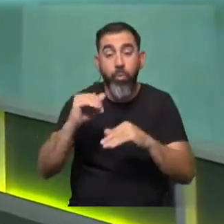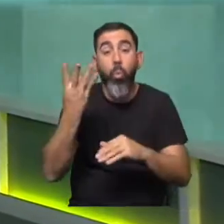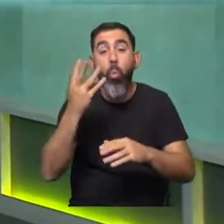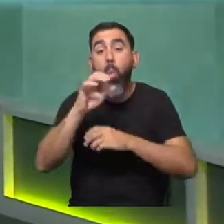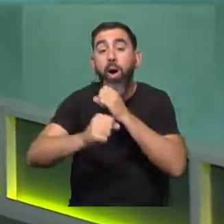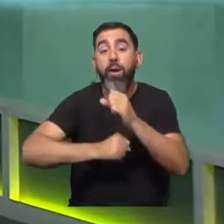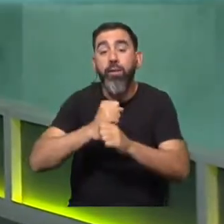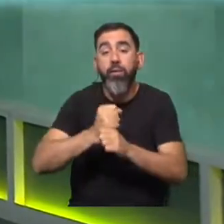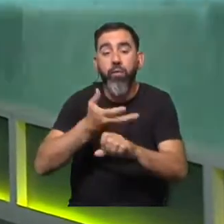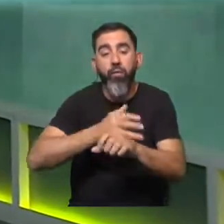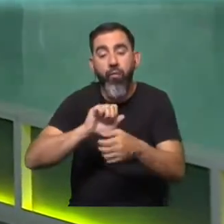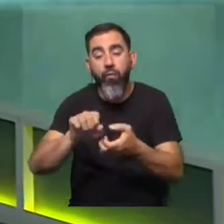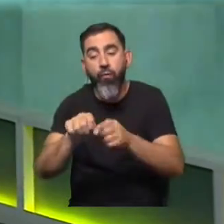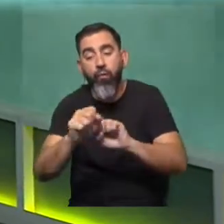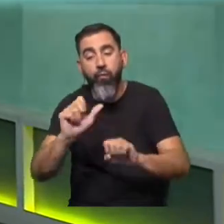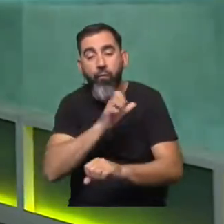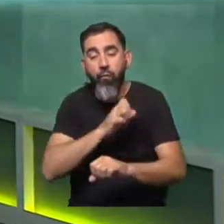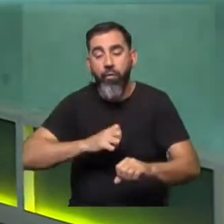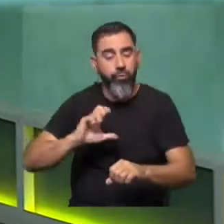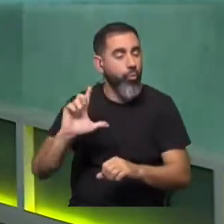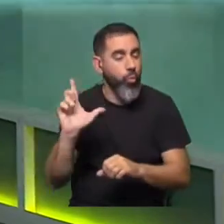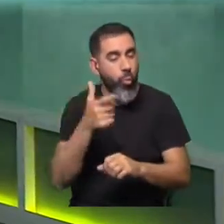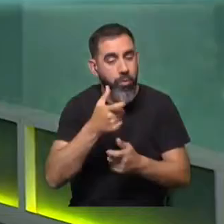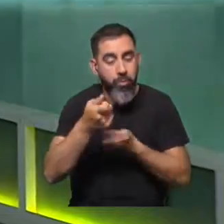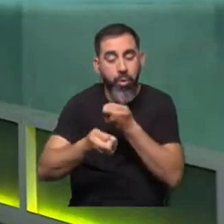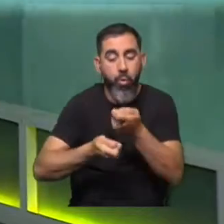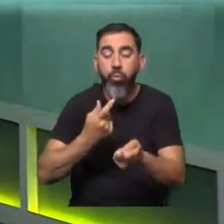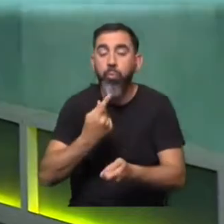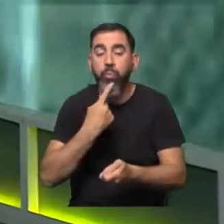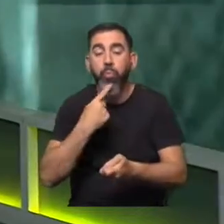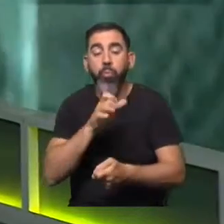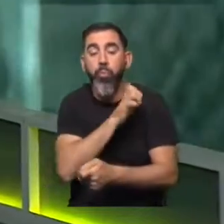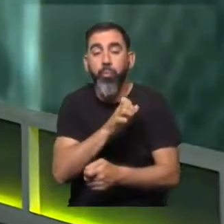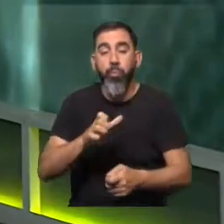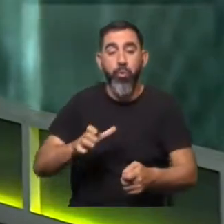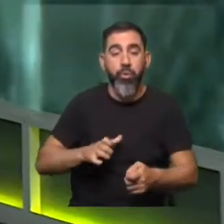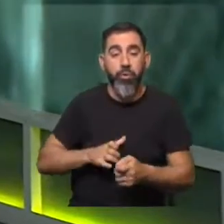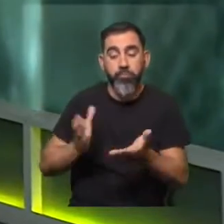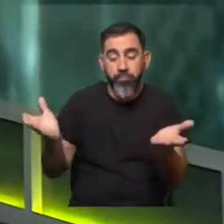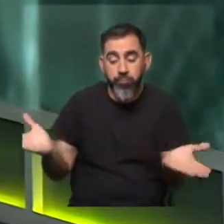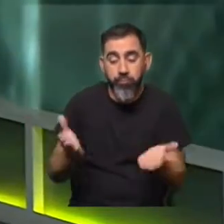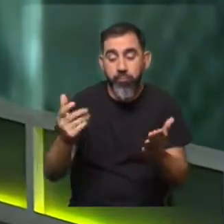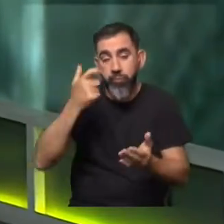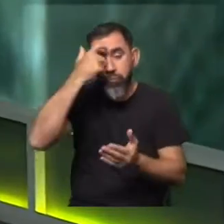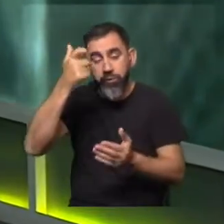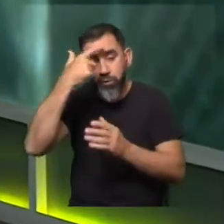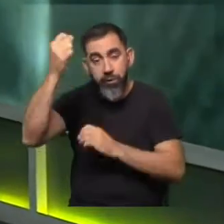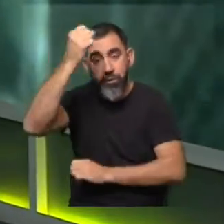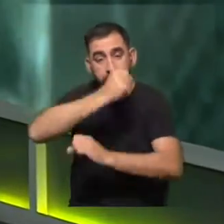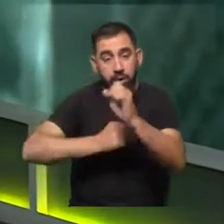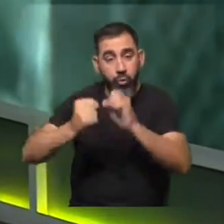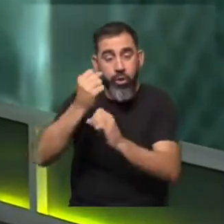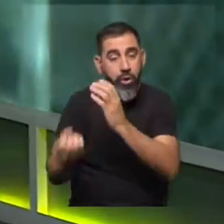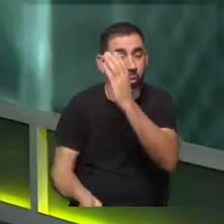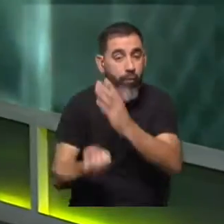años un esfuerzo estatal decidido para construir una política de Estado que impulse la ciencia, la tecnología y